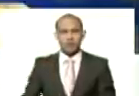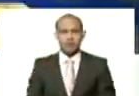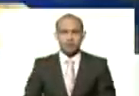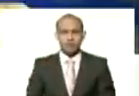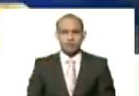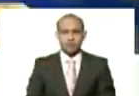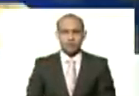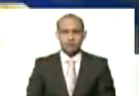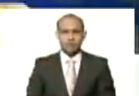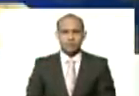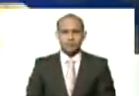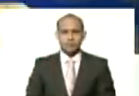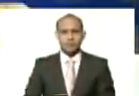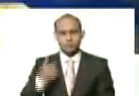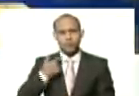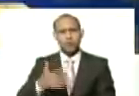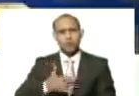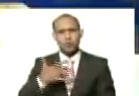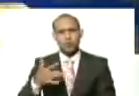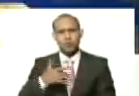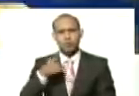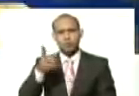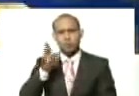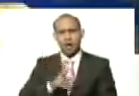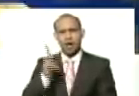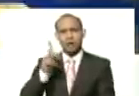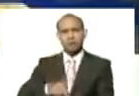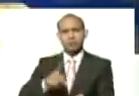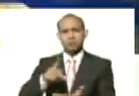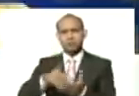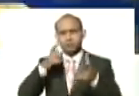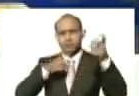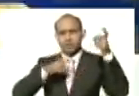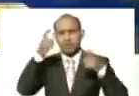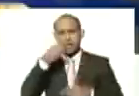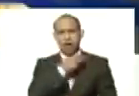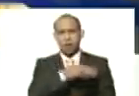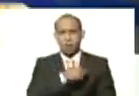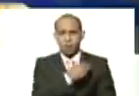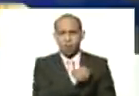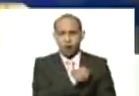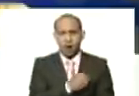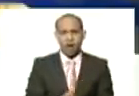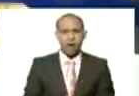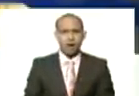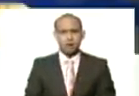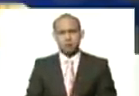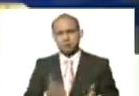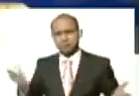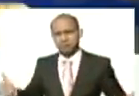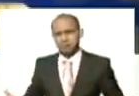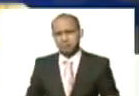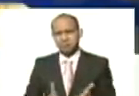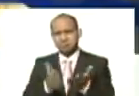he sentido la presencia de Chávez, de su moral, de su empuje, de